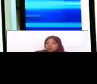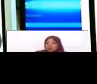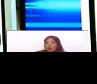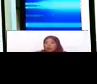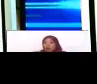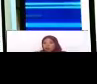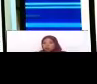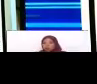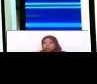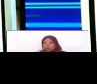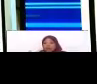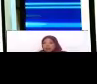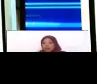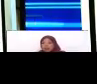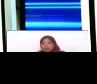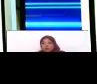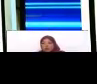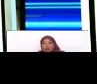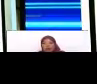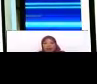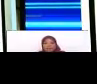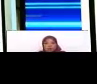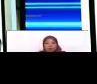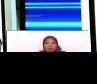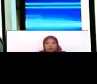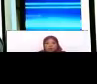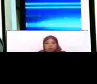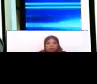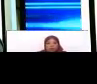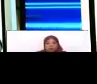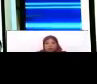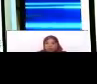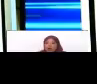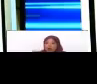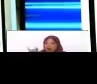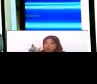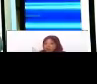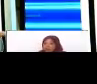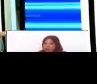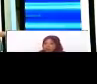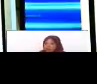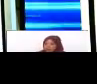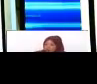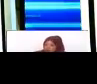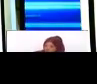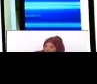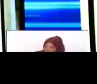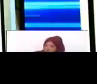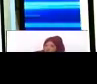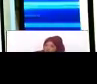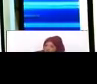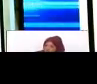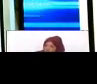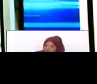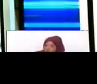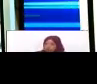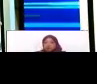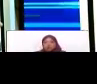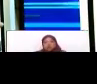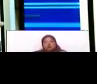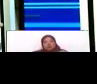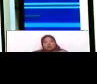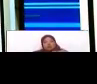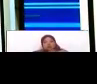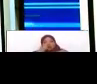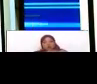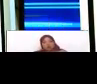abra las puertas al diablo, porque él es un hombre religioso, él es musulmán, y lo respeto como musulmán, yo amo